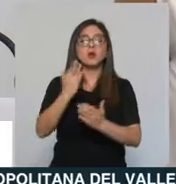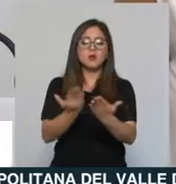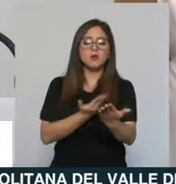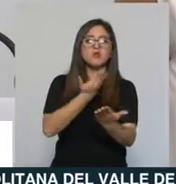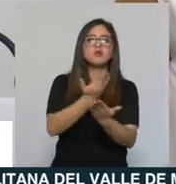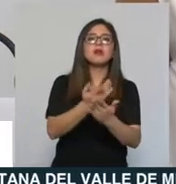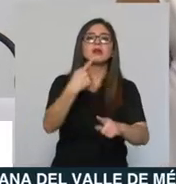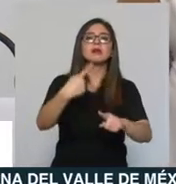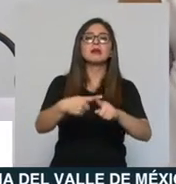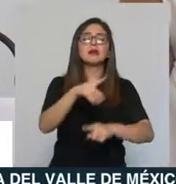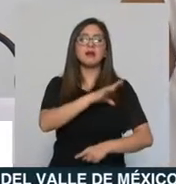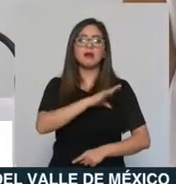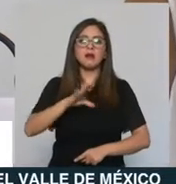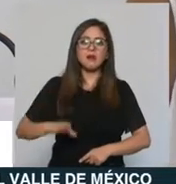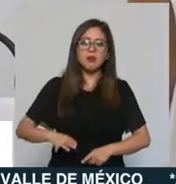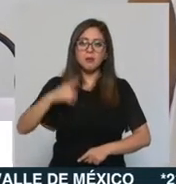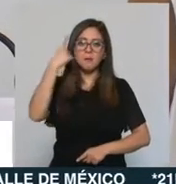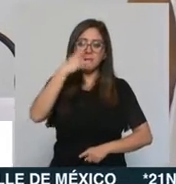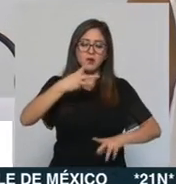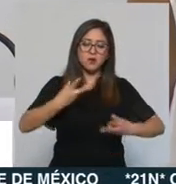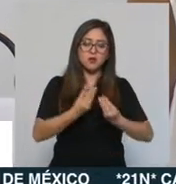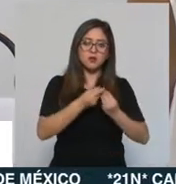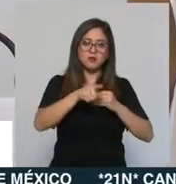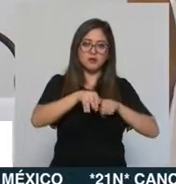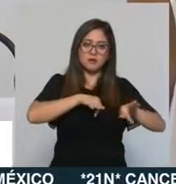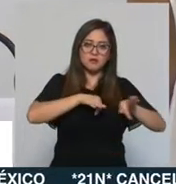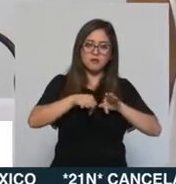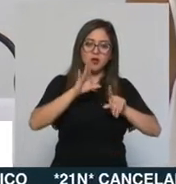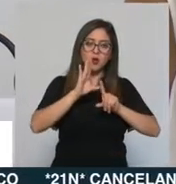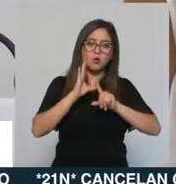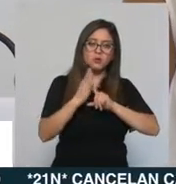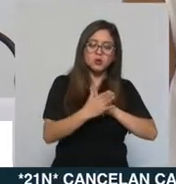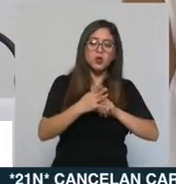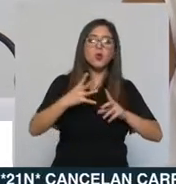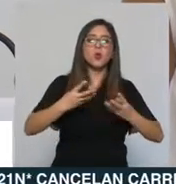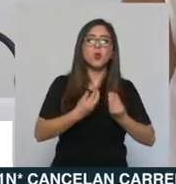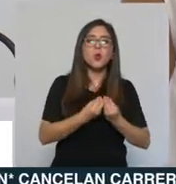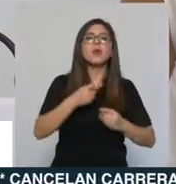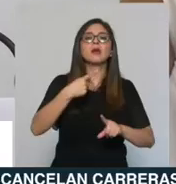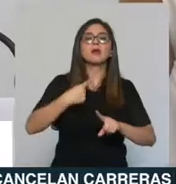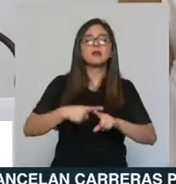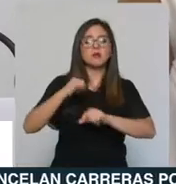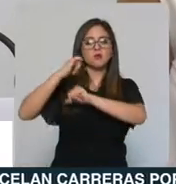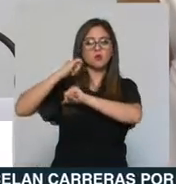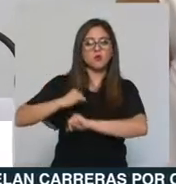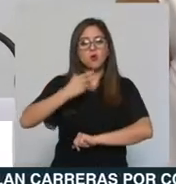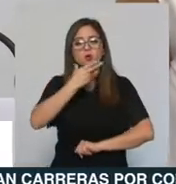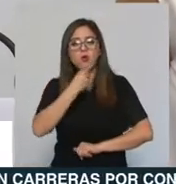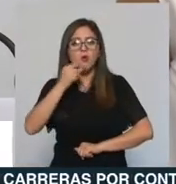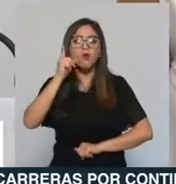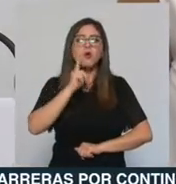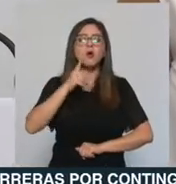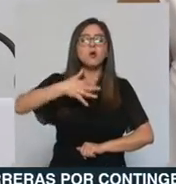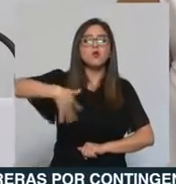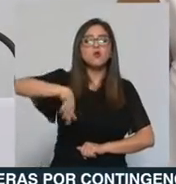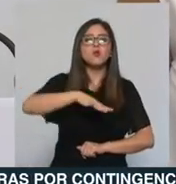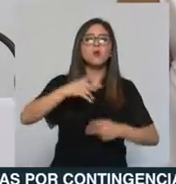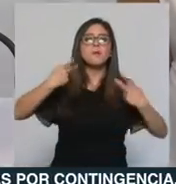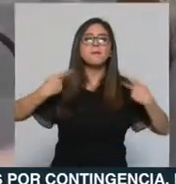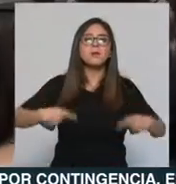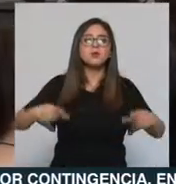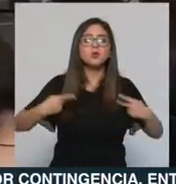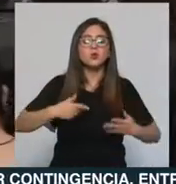de candidatos a ocupar el cargo de comisionado o comisionada de búsqueda de personas de la Ciudad de